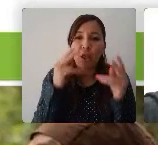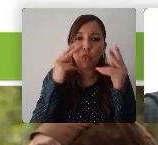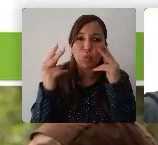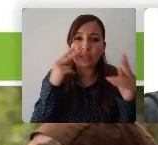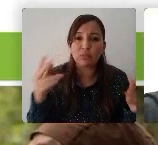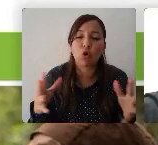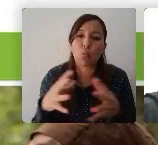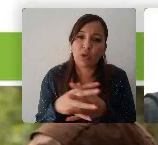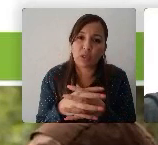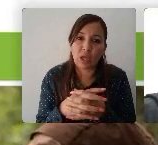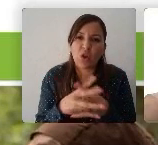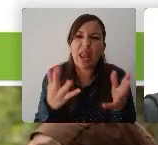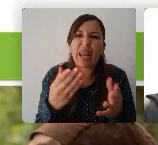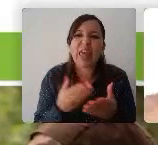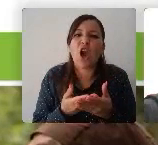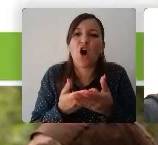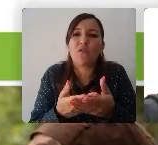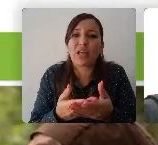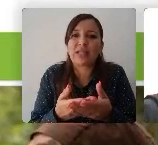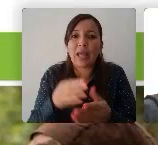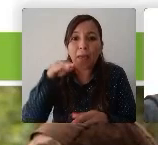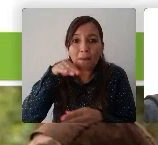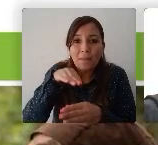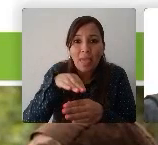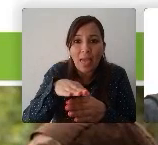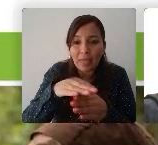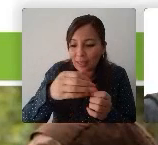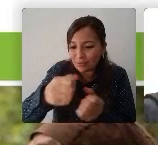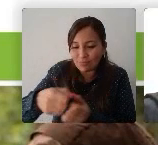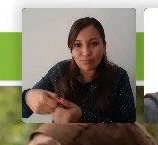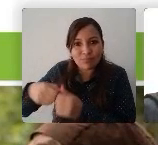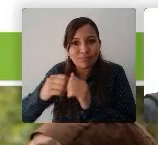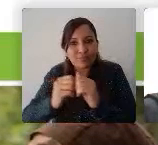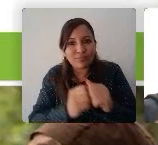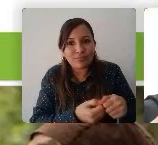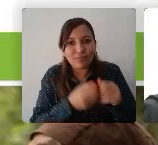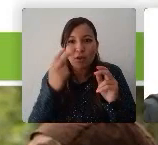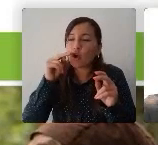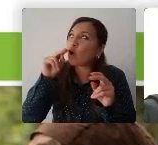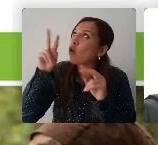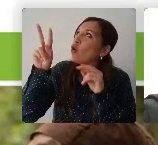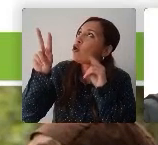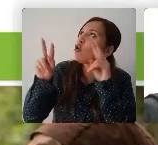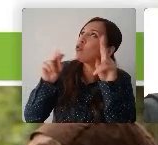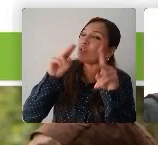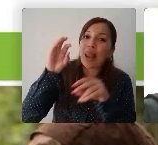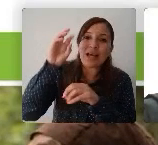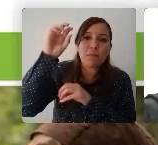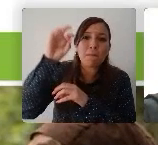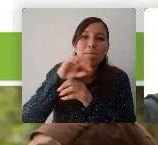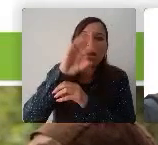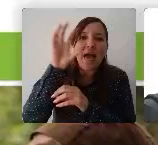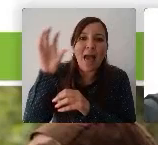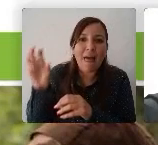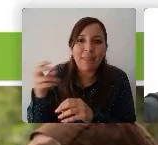Él no solamente ofrece estos viajes para ver fauna, para ver flora, para conservar el territorio, ¿no? Sino que él siempre nos da un